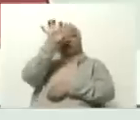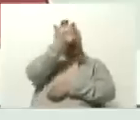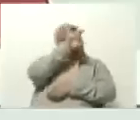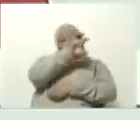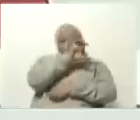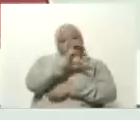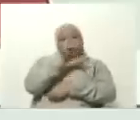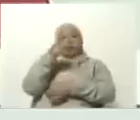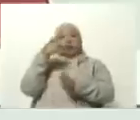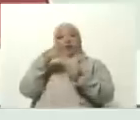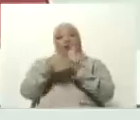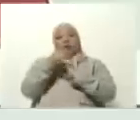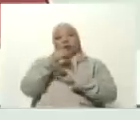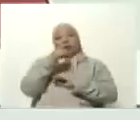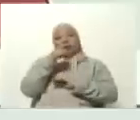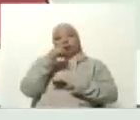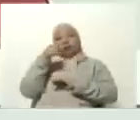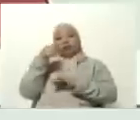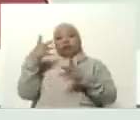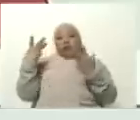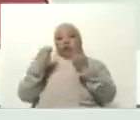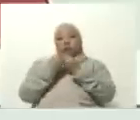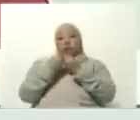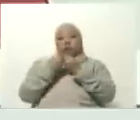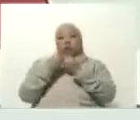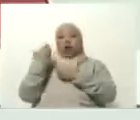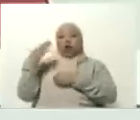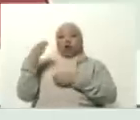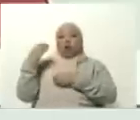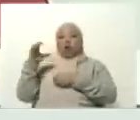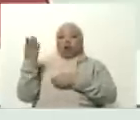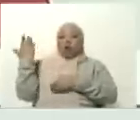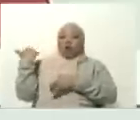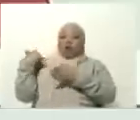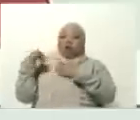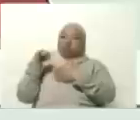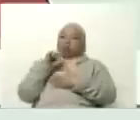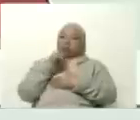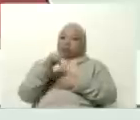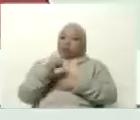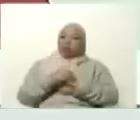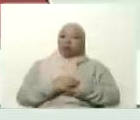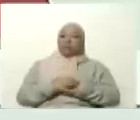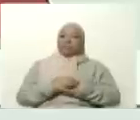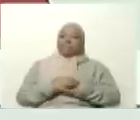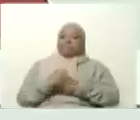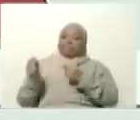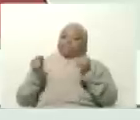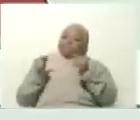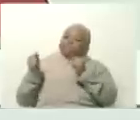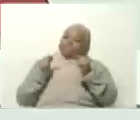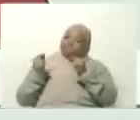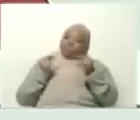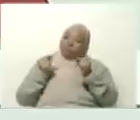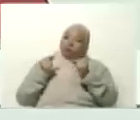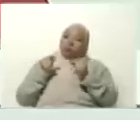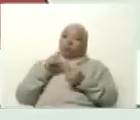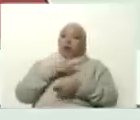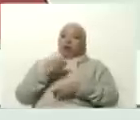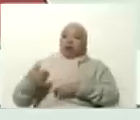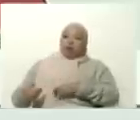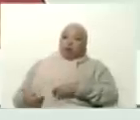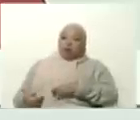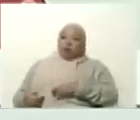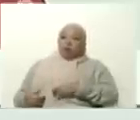de nuestra patria. Se reunió con el expresidente de Colombia, Ernesto Samper. Se reunió el presidente con